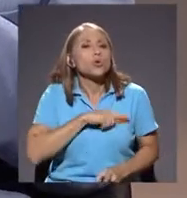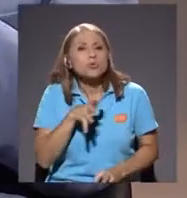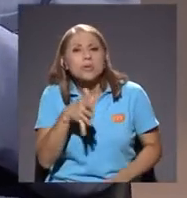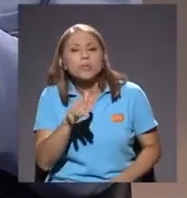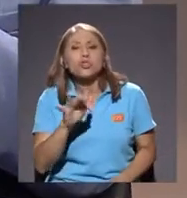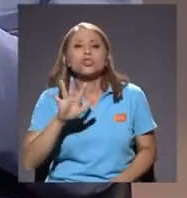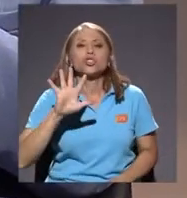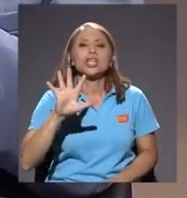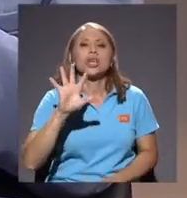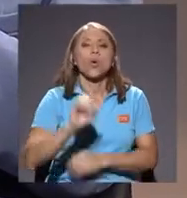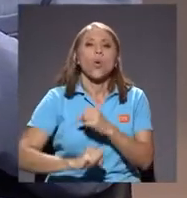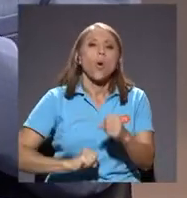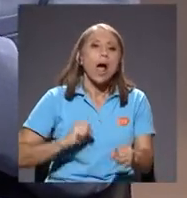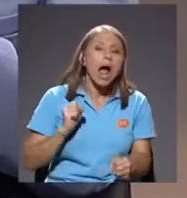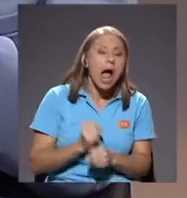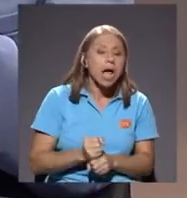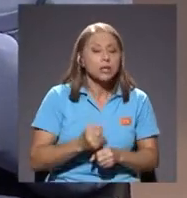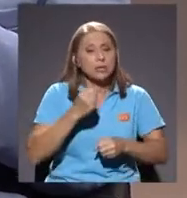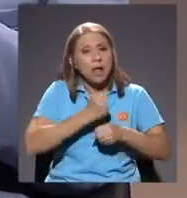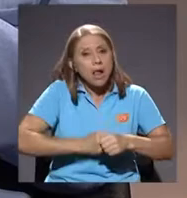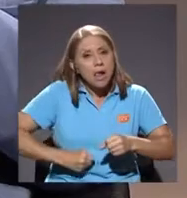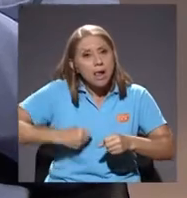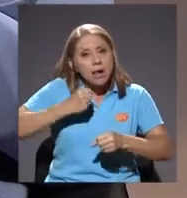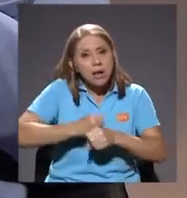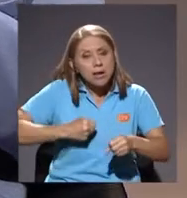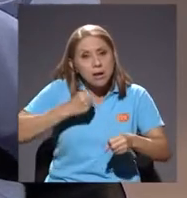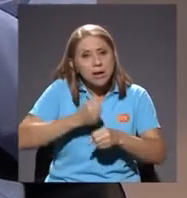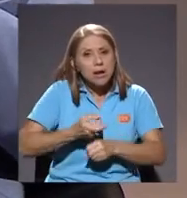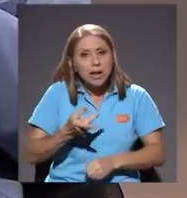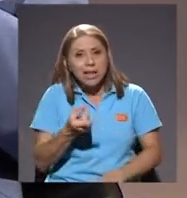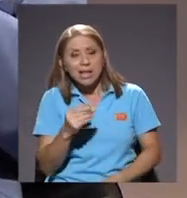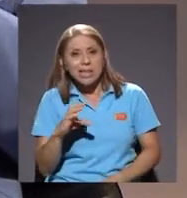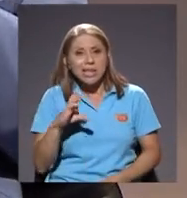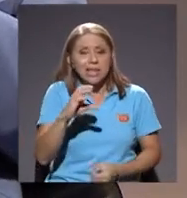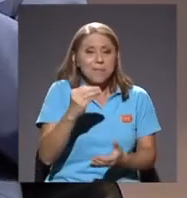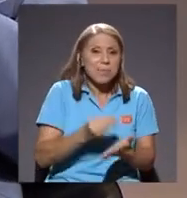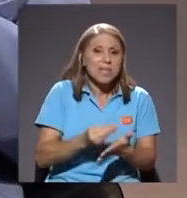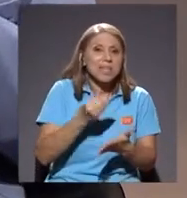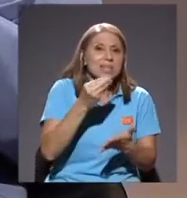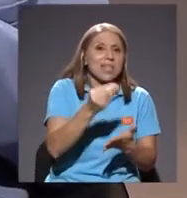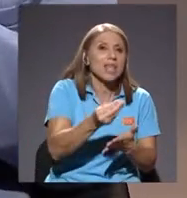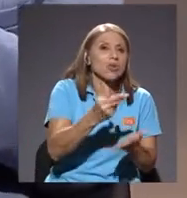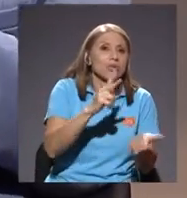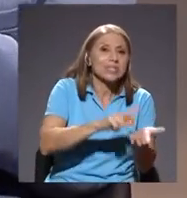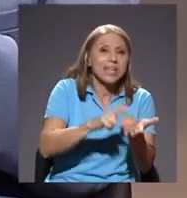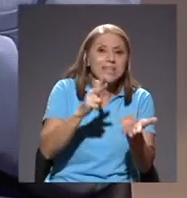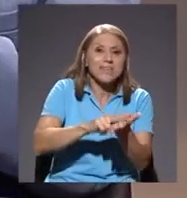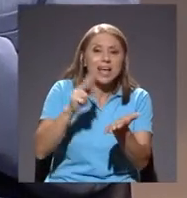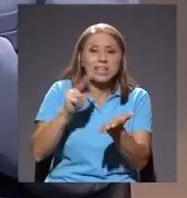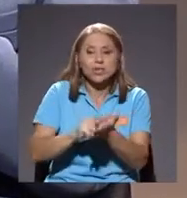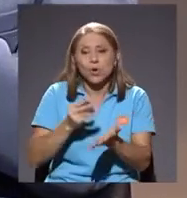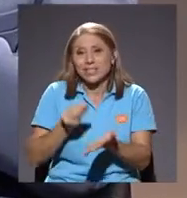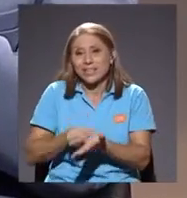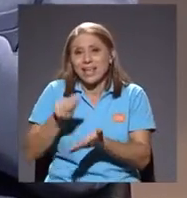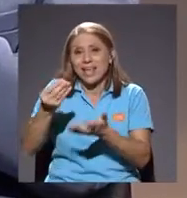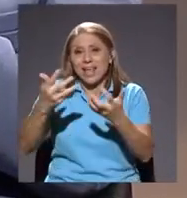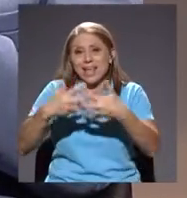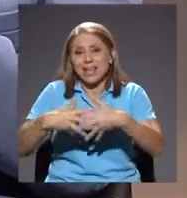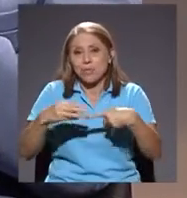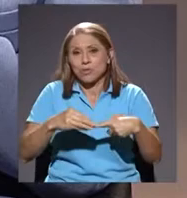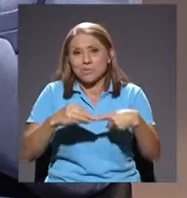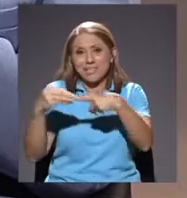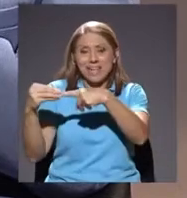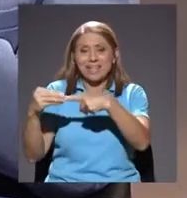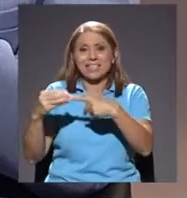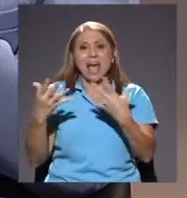certificaciones invirtiendo en equipo especializado de control de calidad en procedimientos en